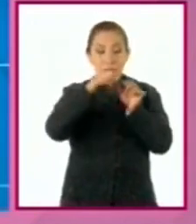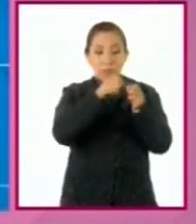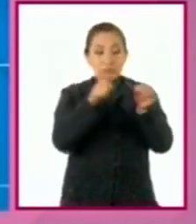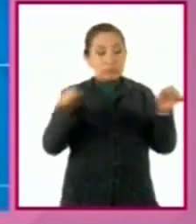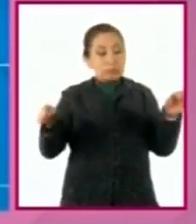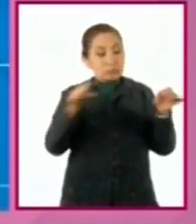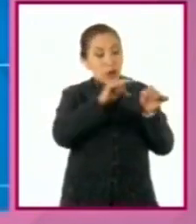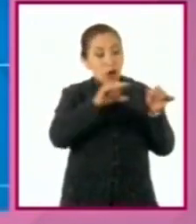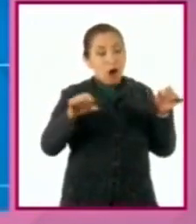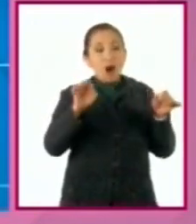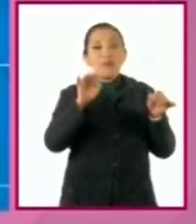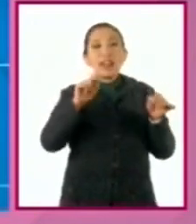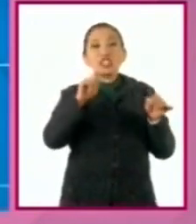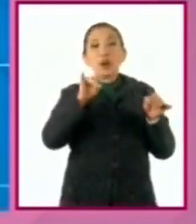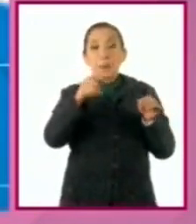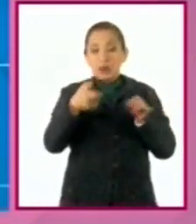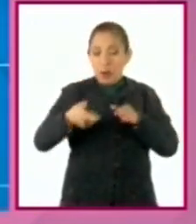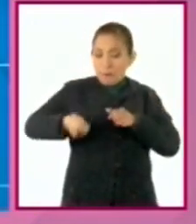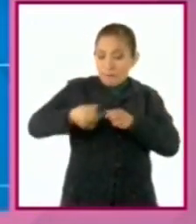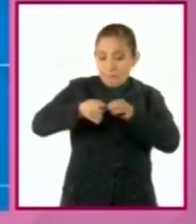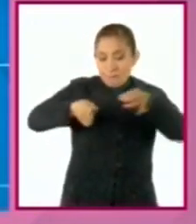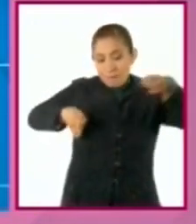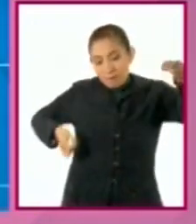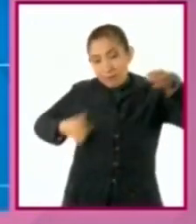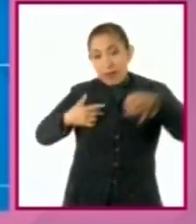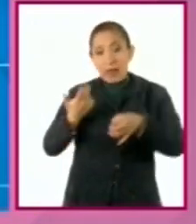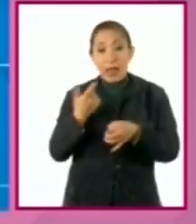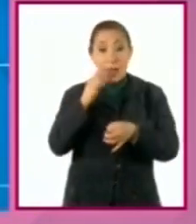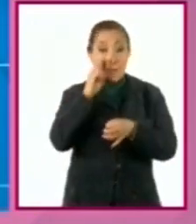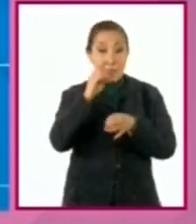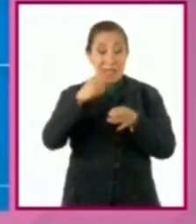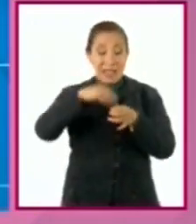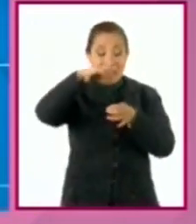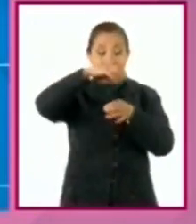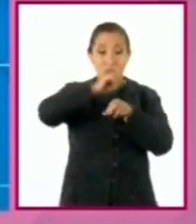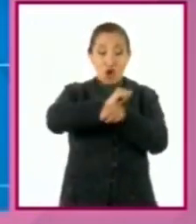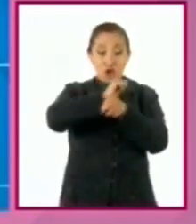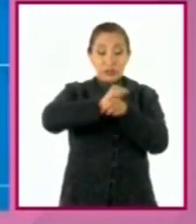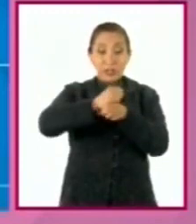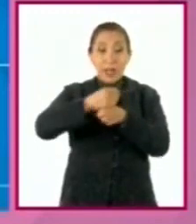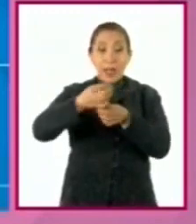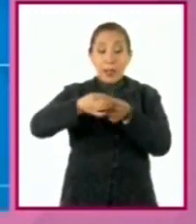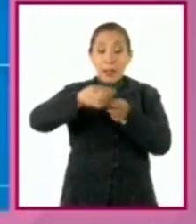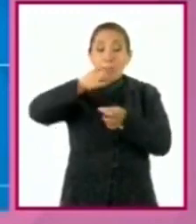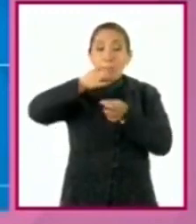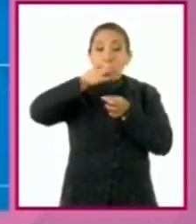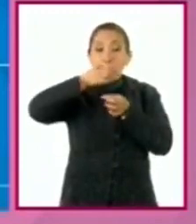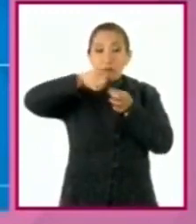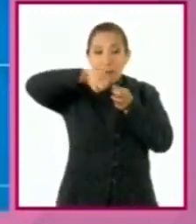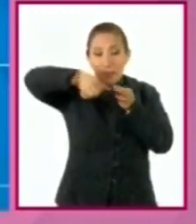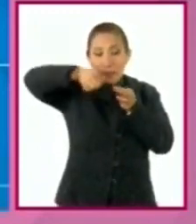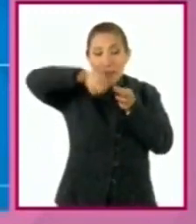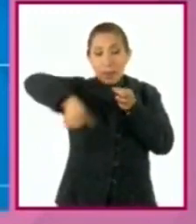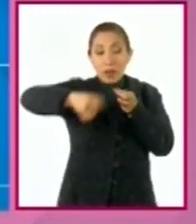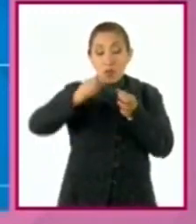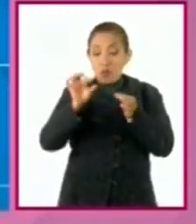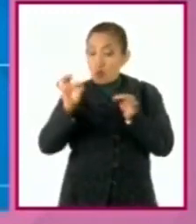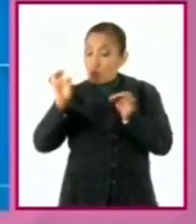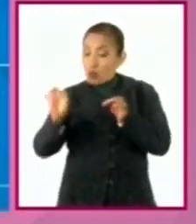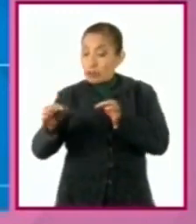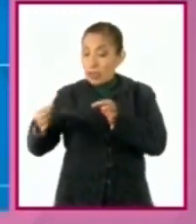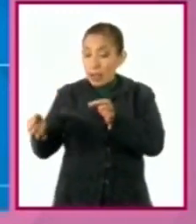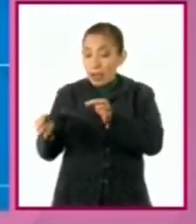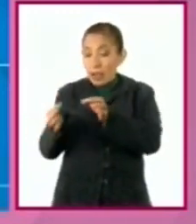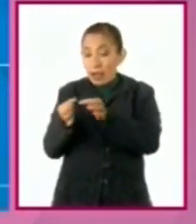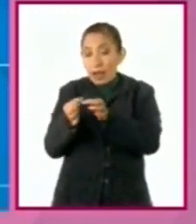métrica o flexómetro. Encima del auto se pega con cinta adhesiva un popote y en una punta se